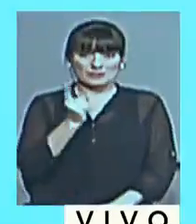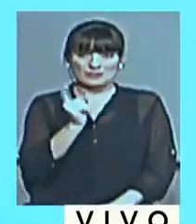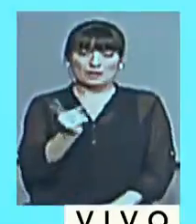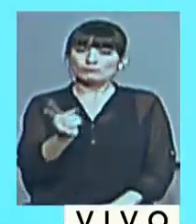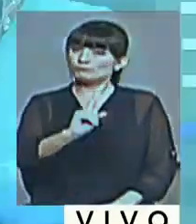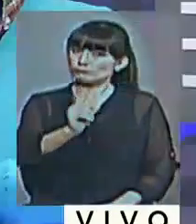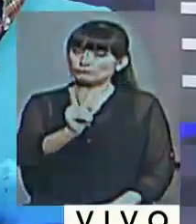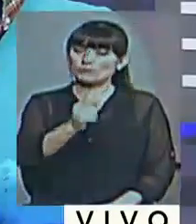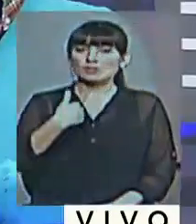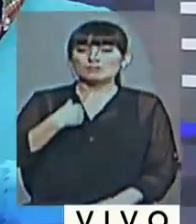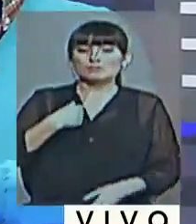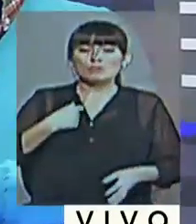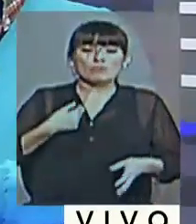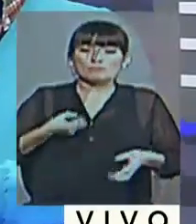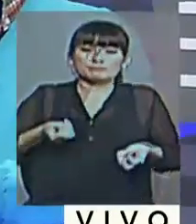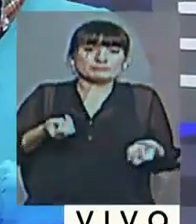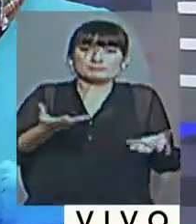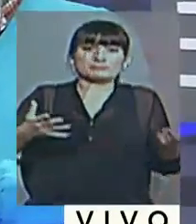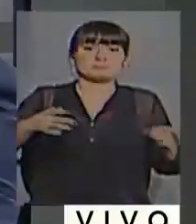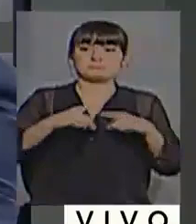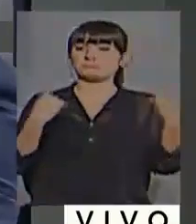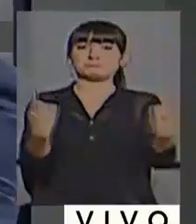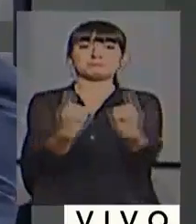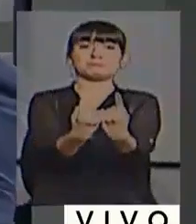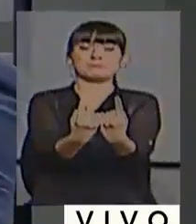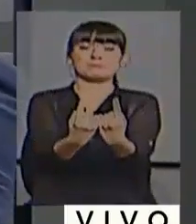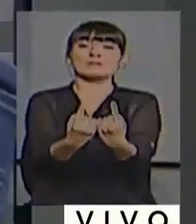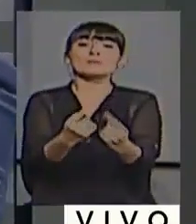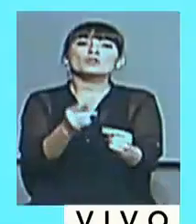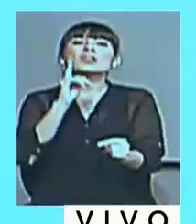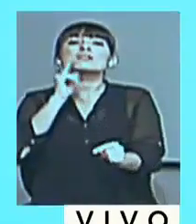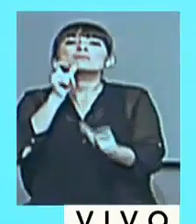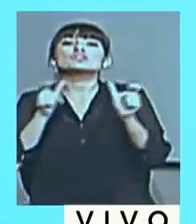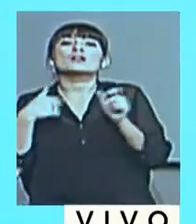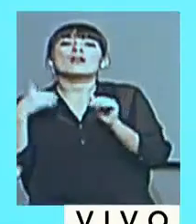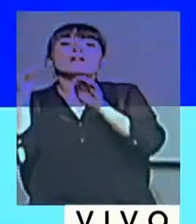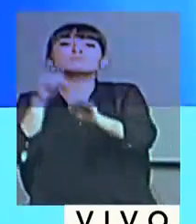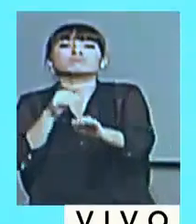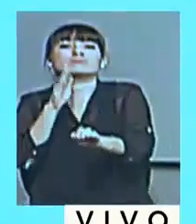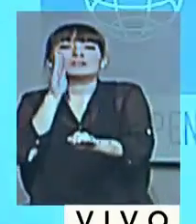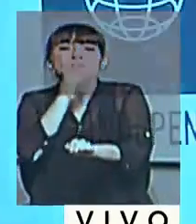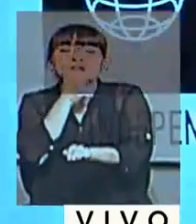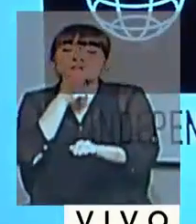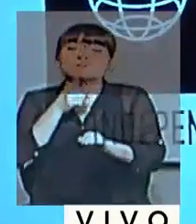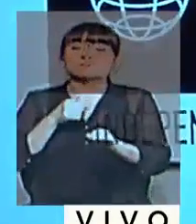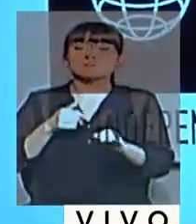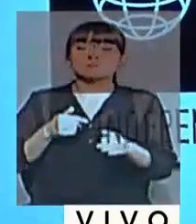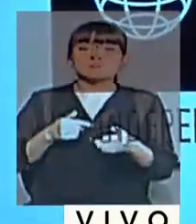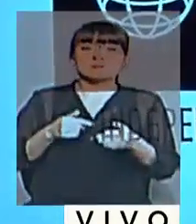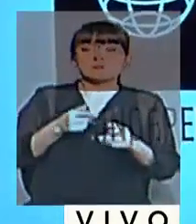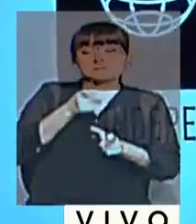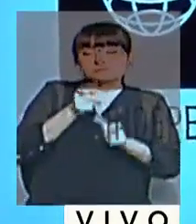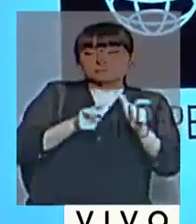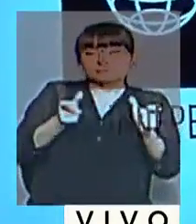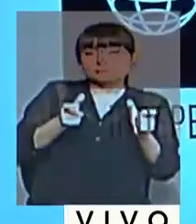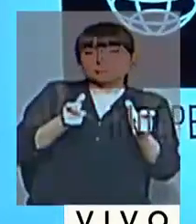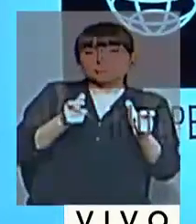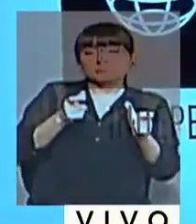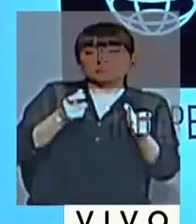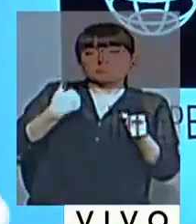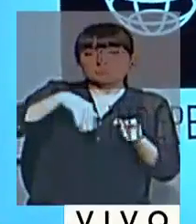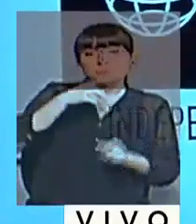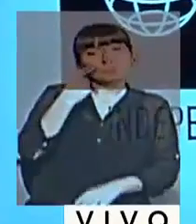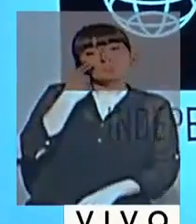Se dieron, por desgracia, las circunstancias... Pero de quienes no lo apoyaron. Pues, del modo que estético. Conocemos. Y ya